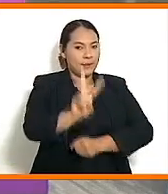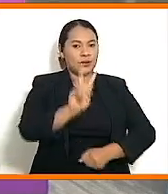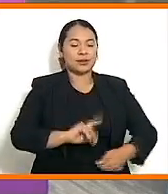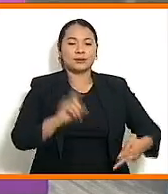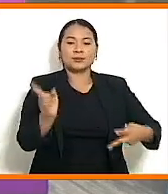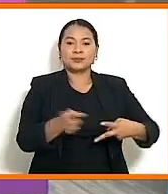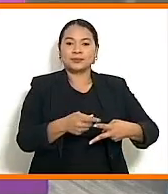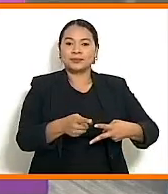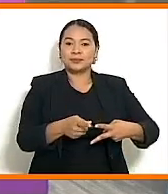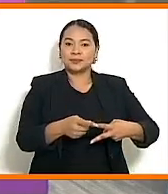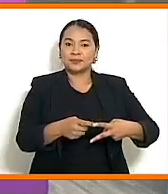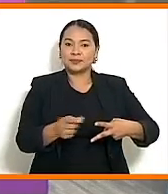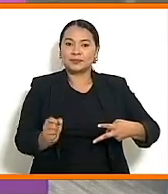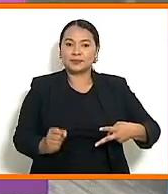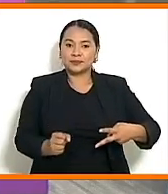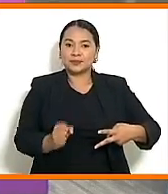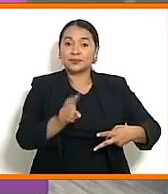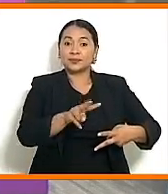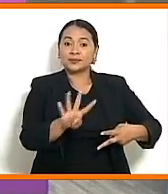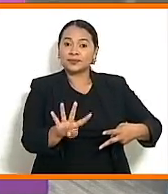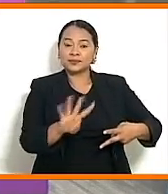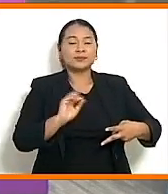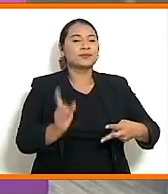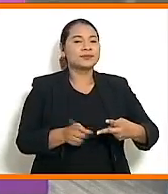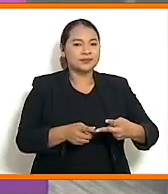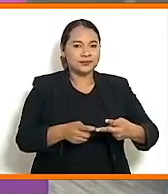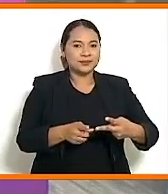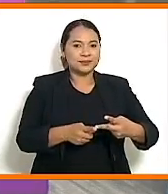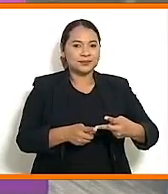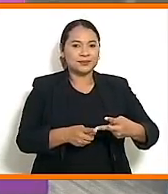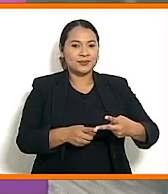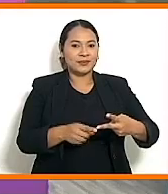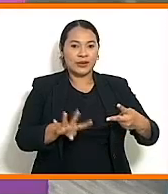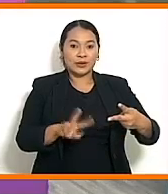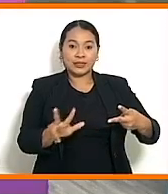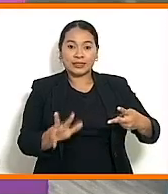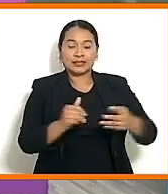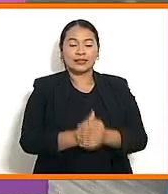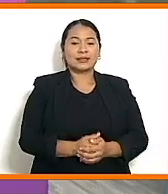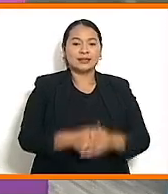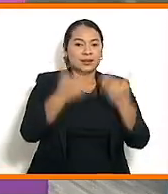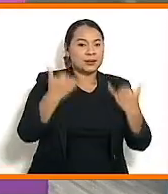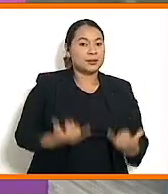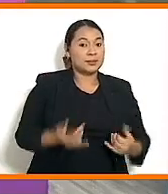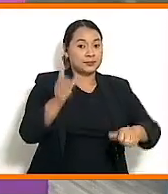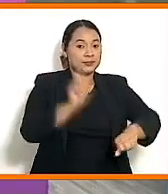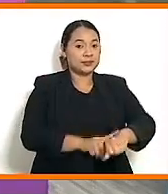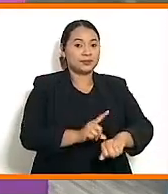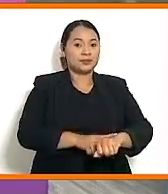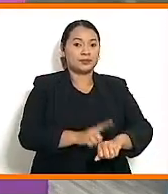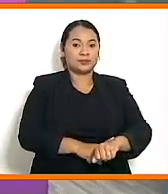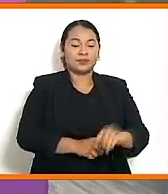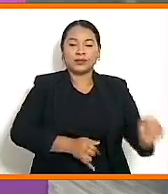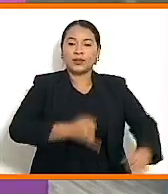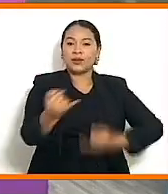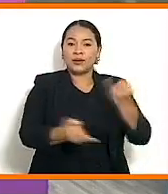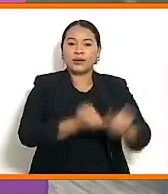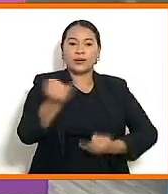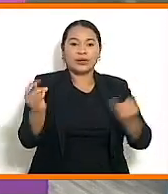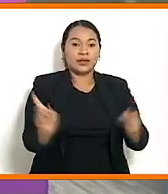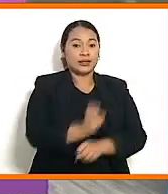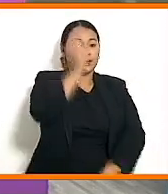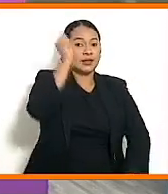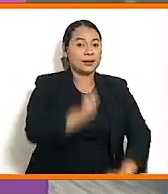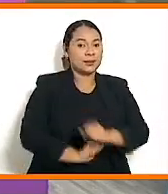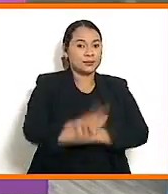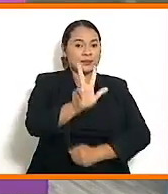esta tarde, posición 1, 24, posición 2, 43. Ahora sí ha llegado el momento de pegar y ganar junto a